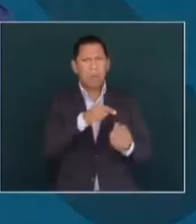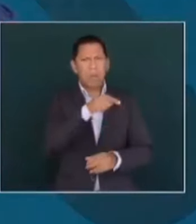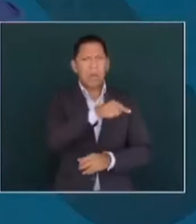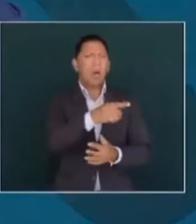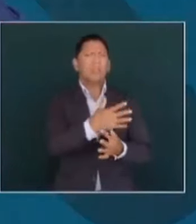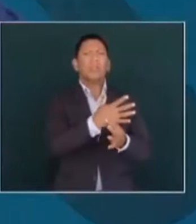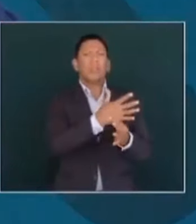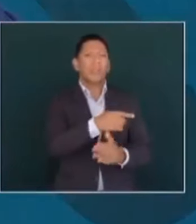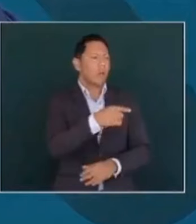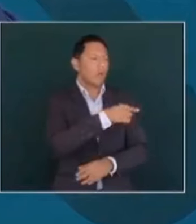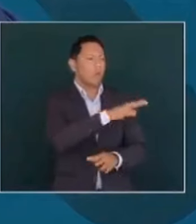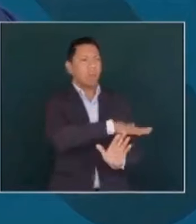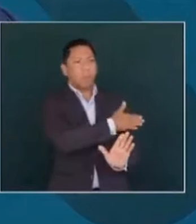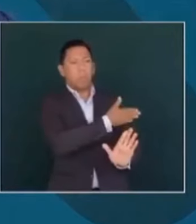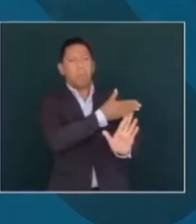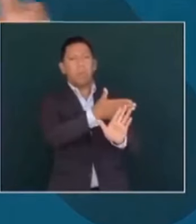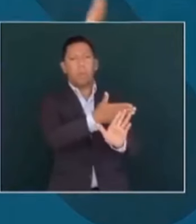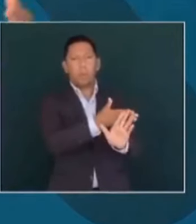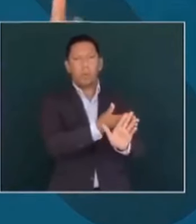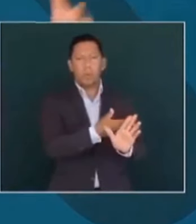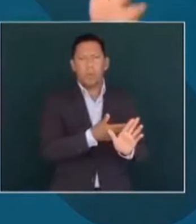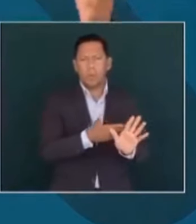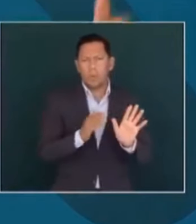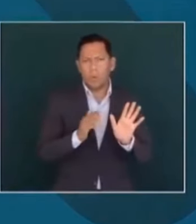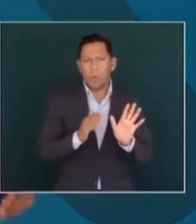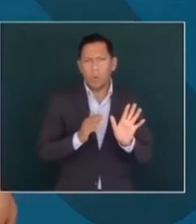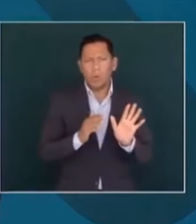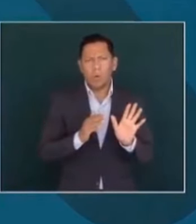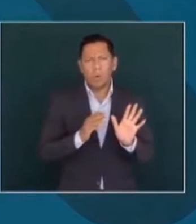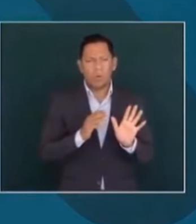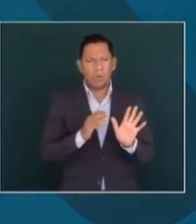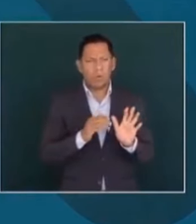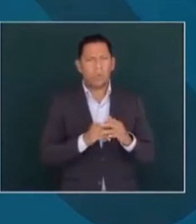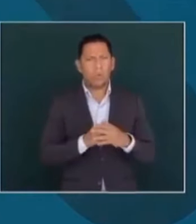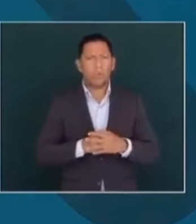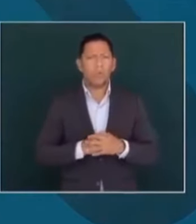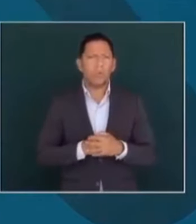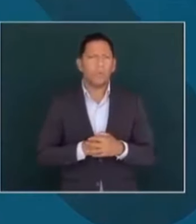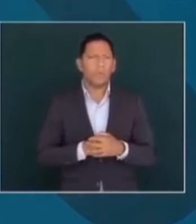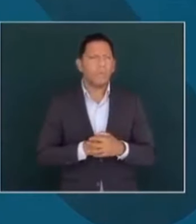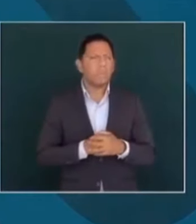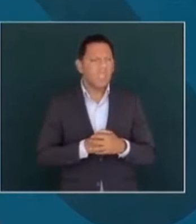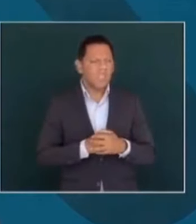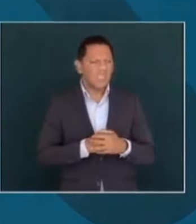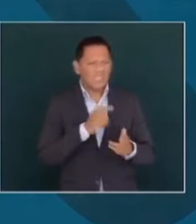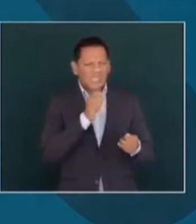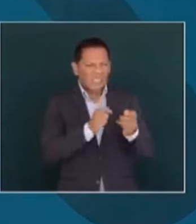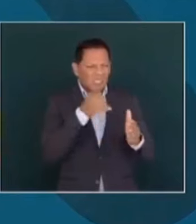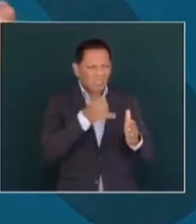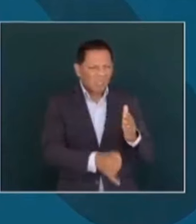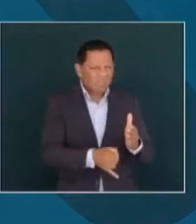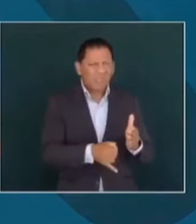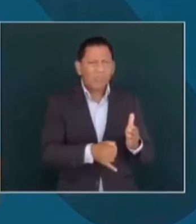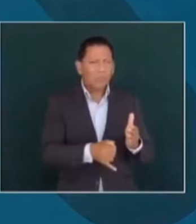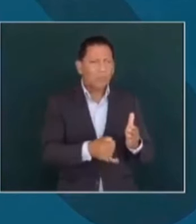Trudeau, y al presidente de Estados Unidos, José Biden, que no participen en favor